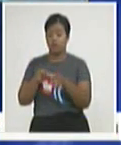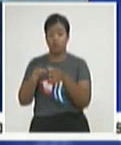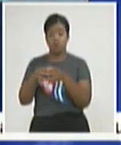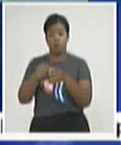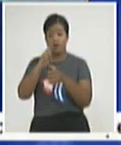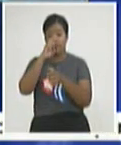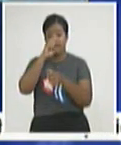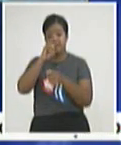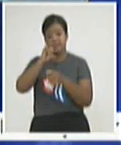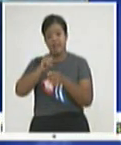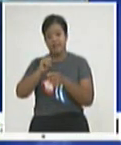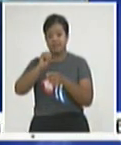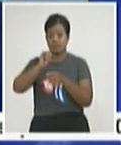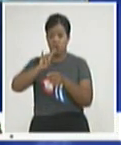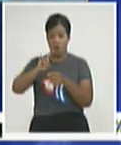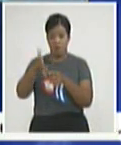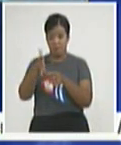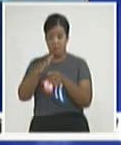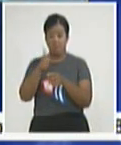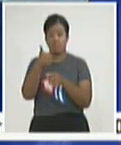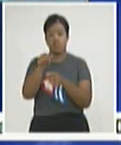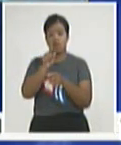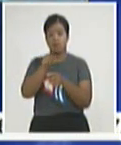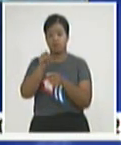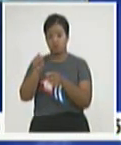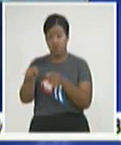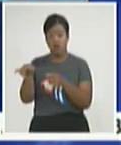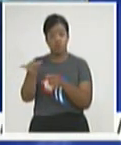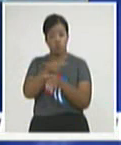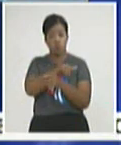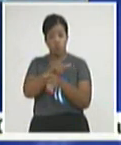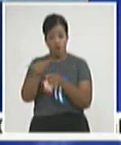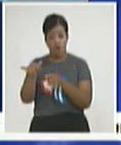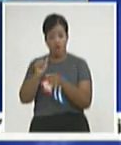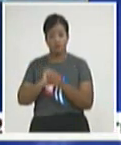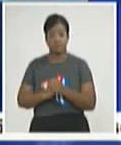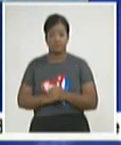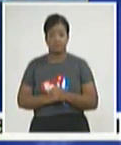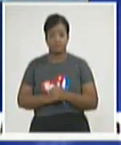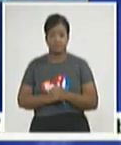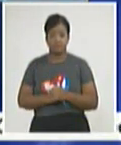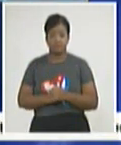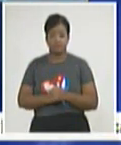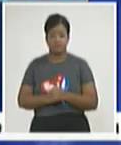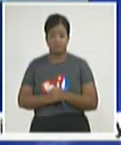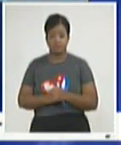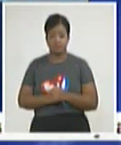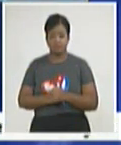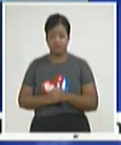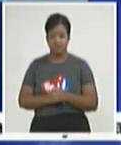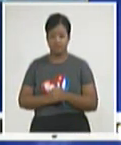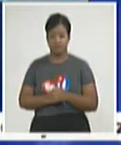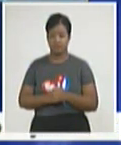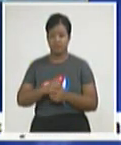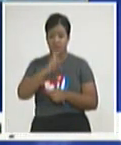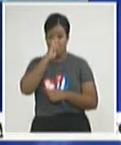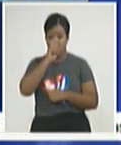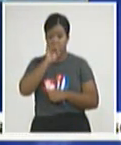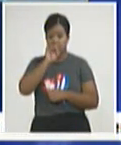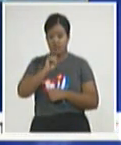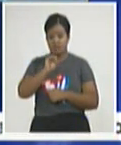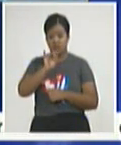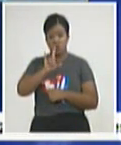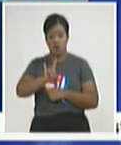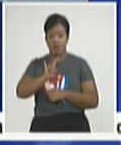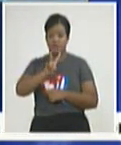69, 10 personas también, entre 70 y 79, 21, entre